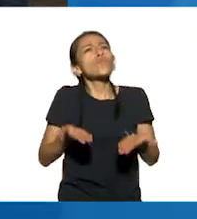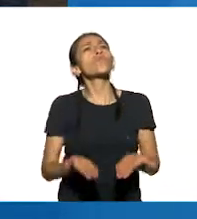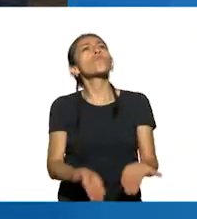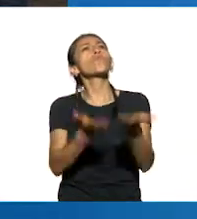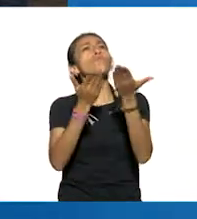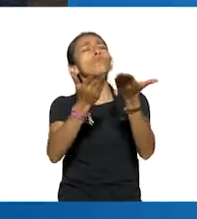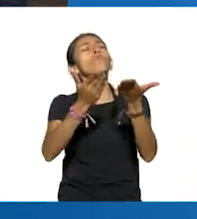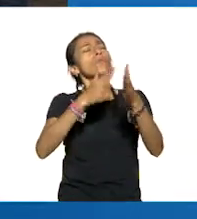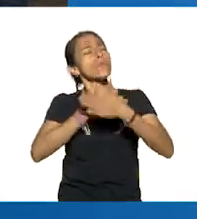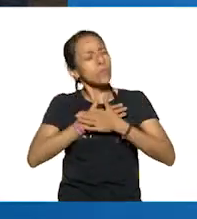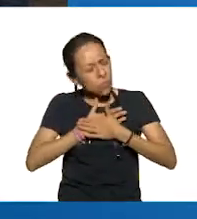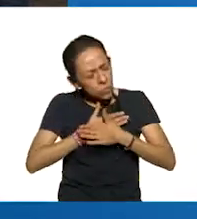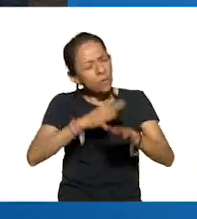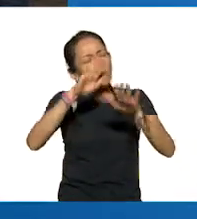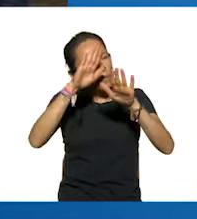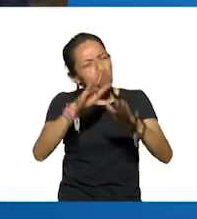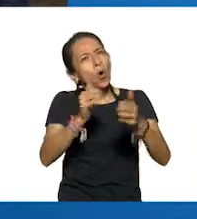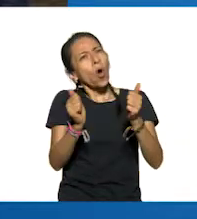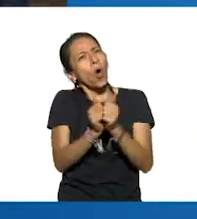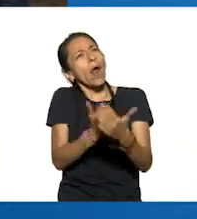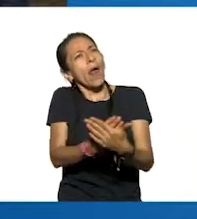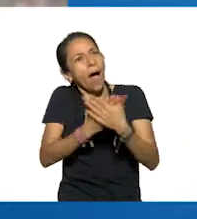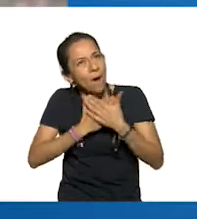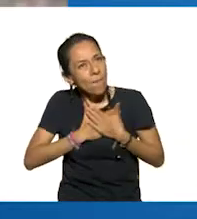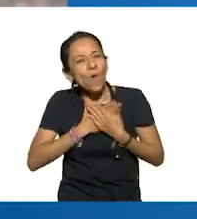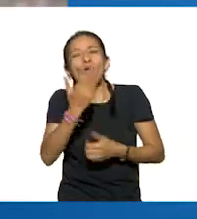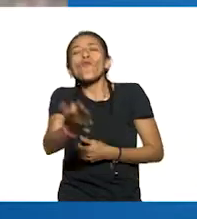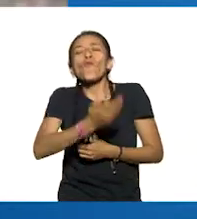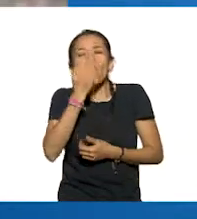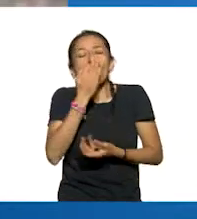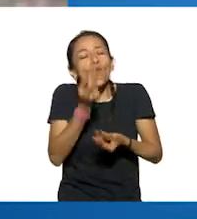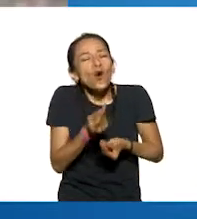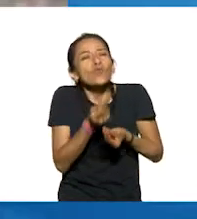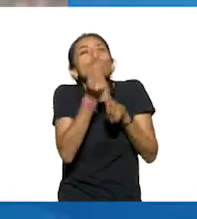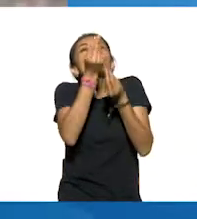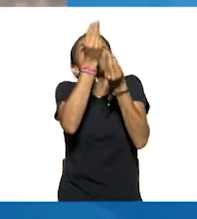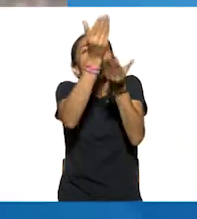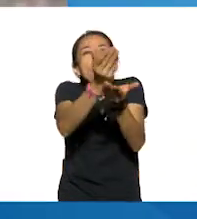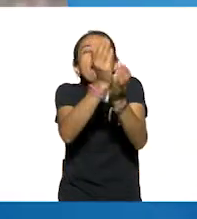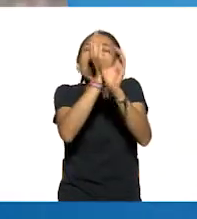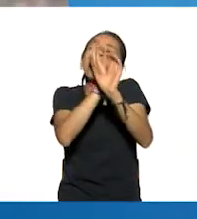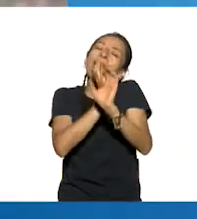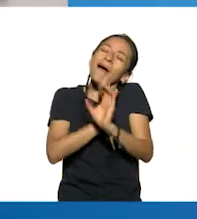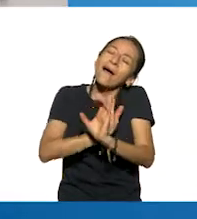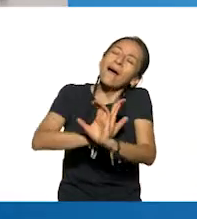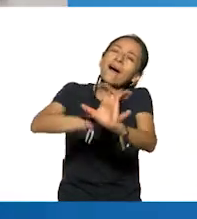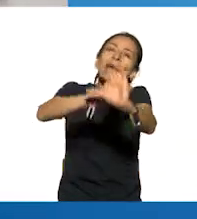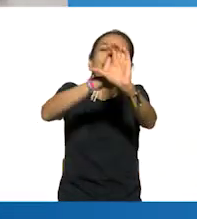amor, ofreciéndote flores y cantos bajo el